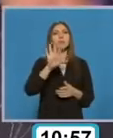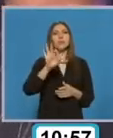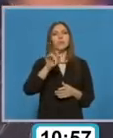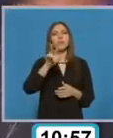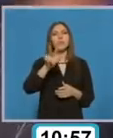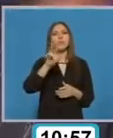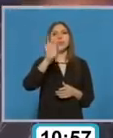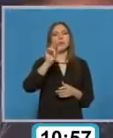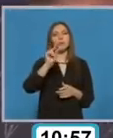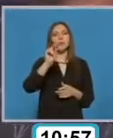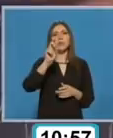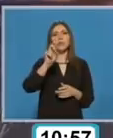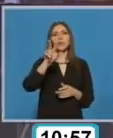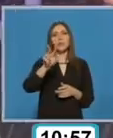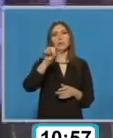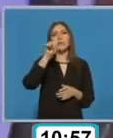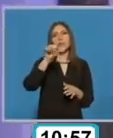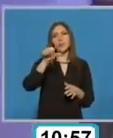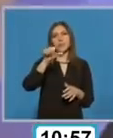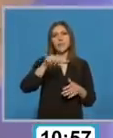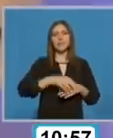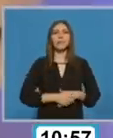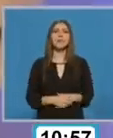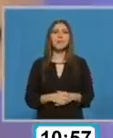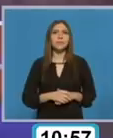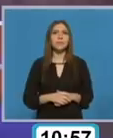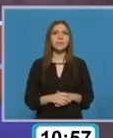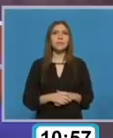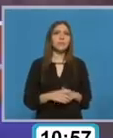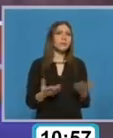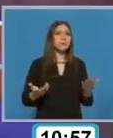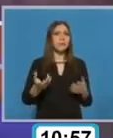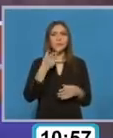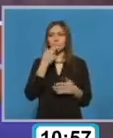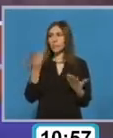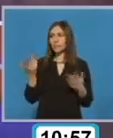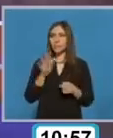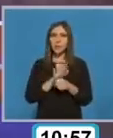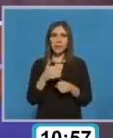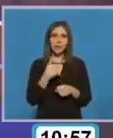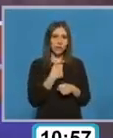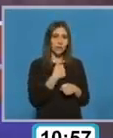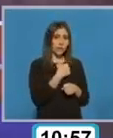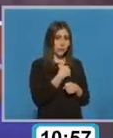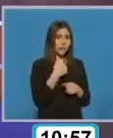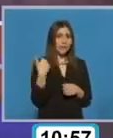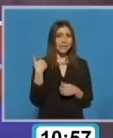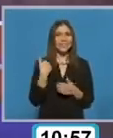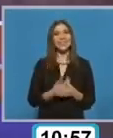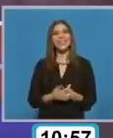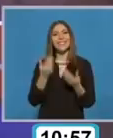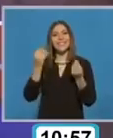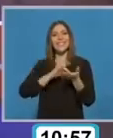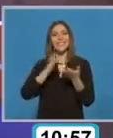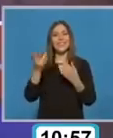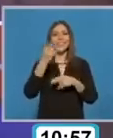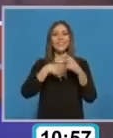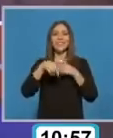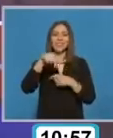48 80 38 16. Ok, oye, y Uriel, así, ¿soy yo? Pues